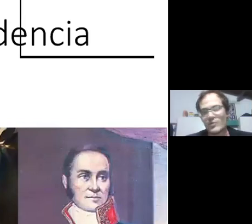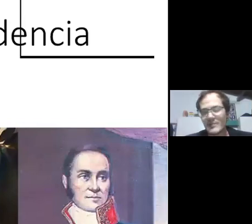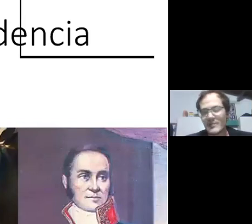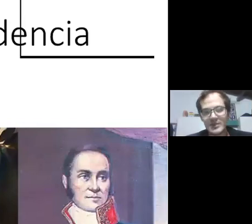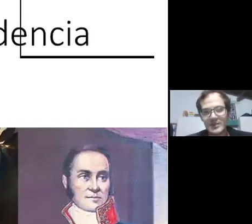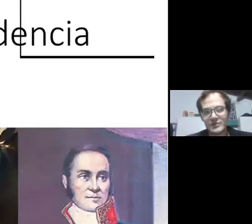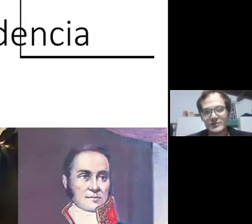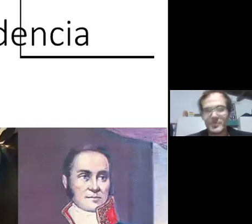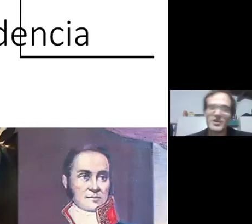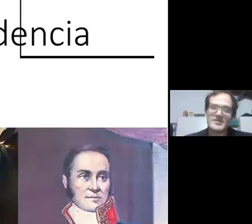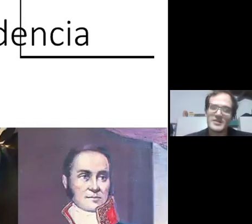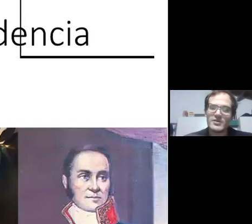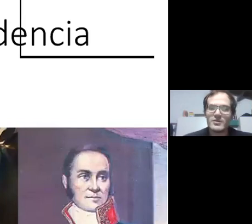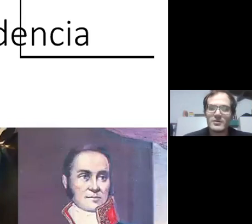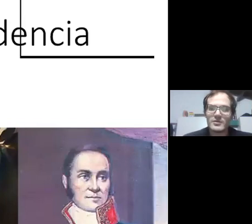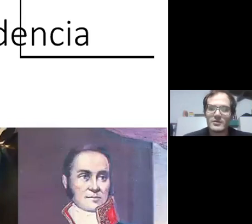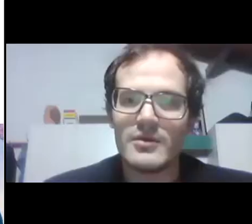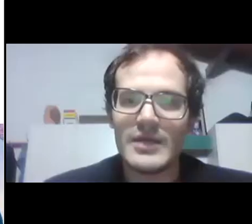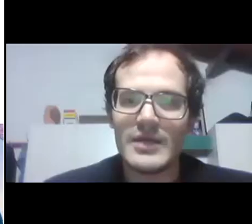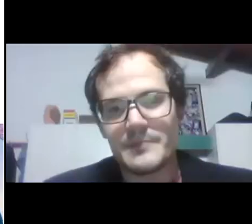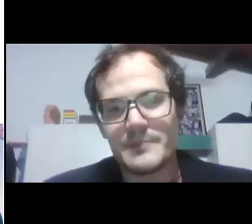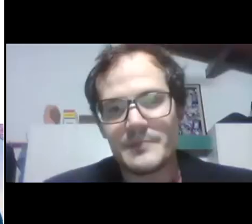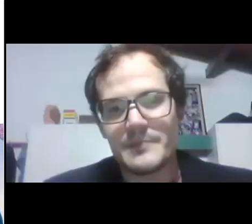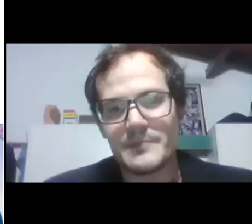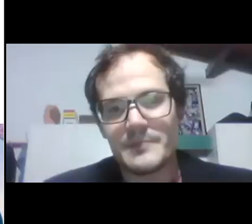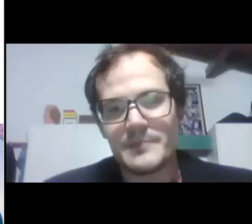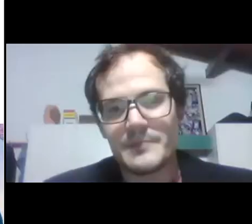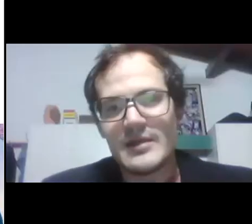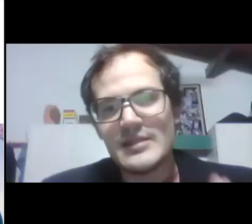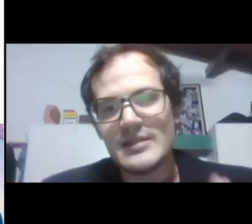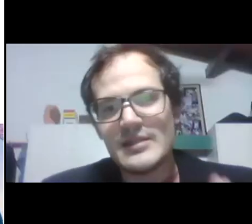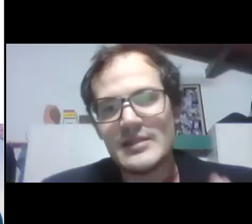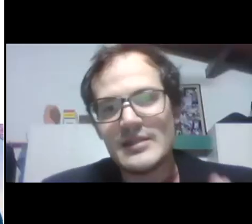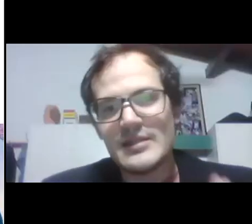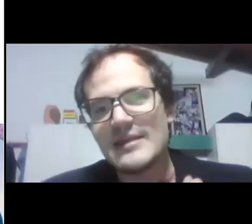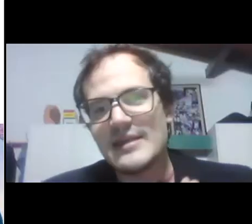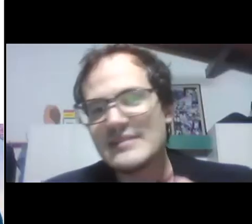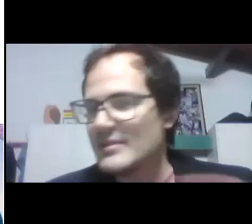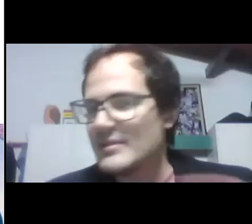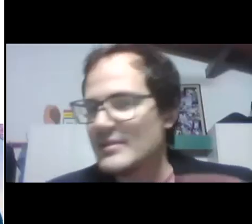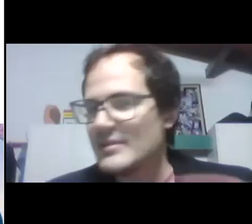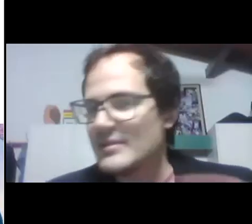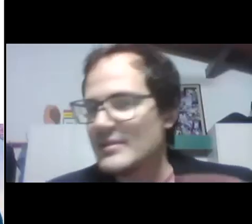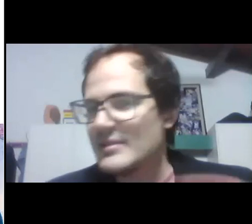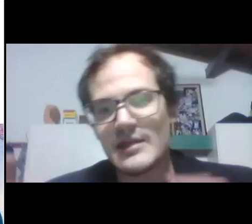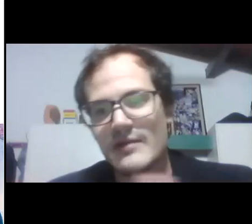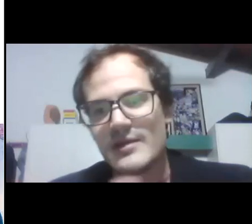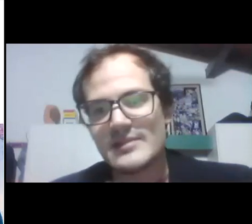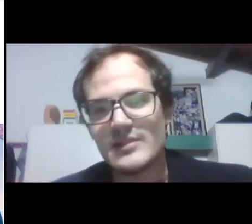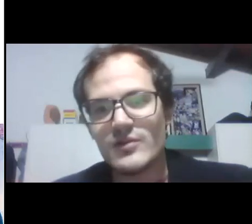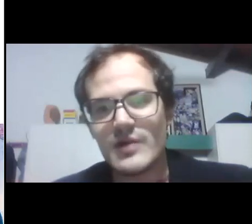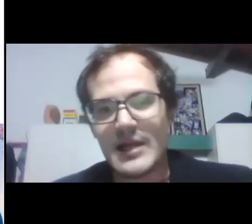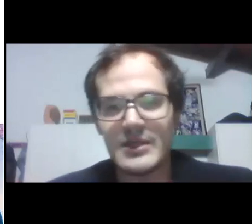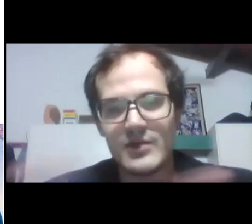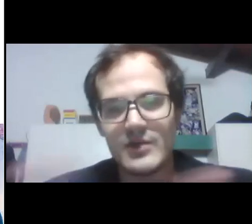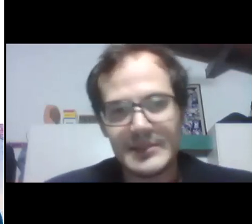mismos apellidos, pero nacieron en América. Y solamente esa distinción geográfica, el haber